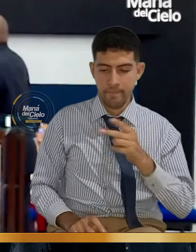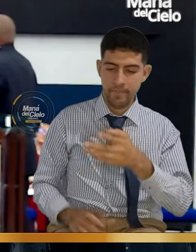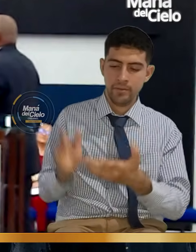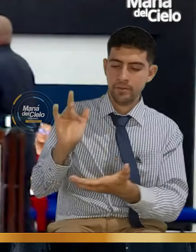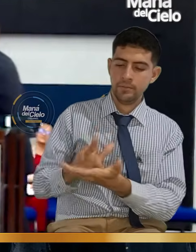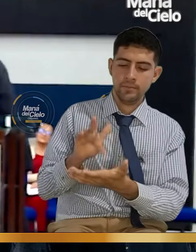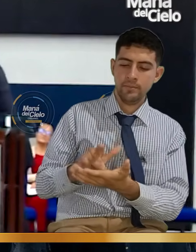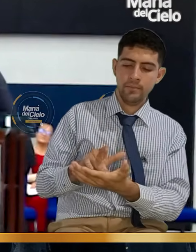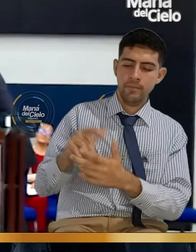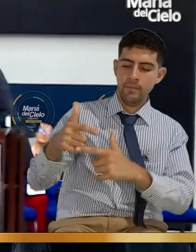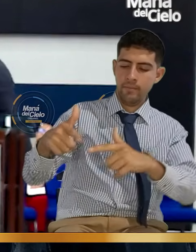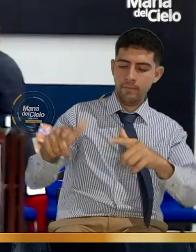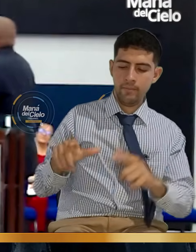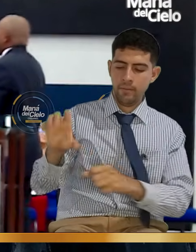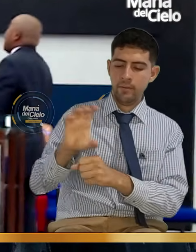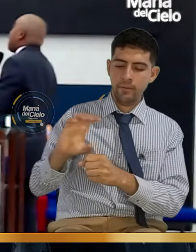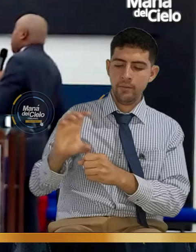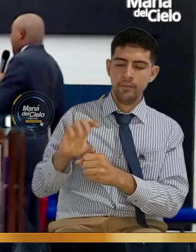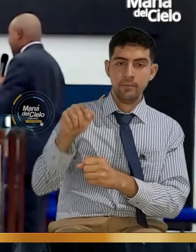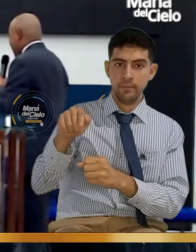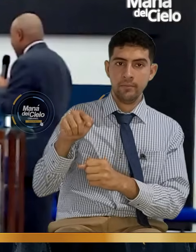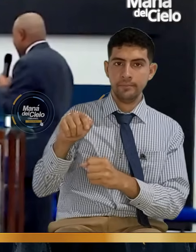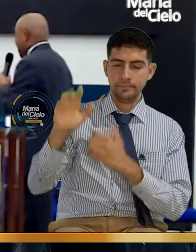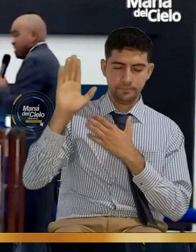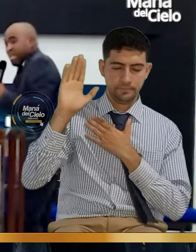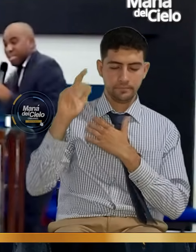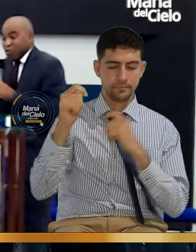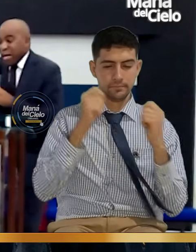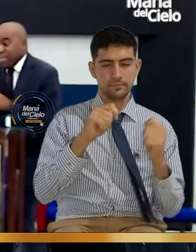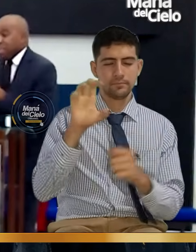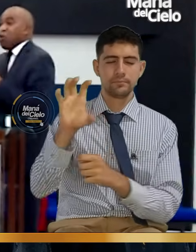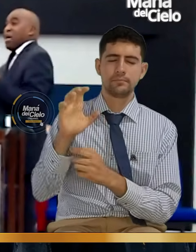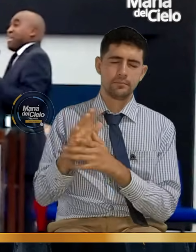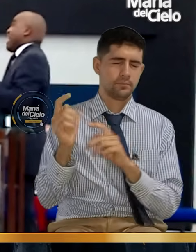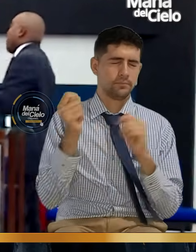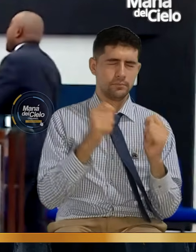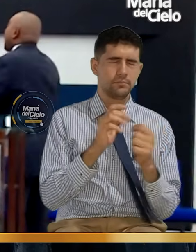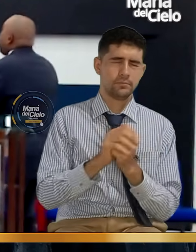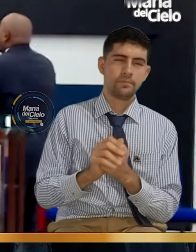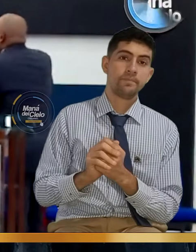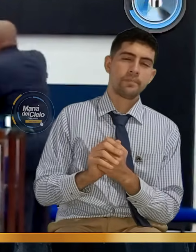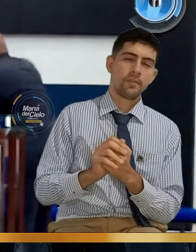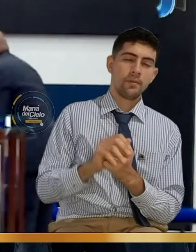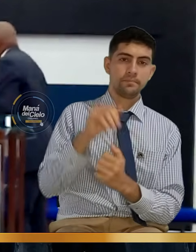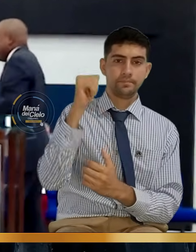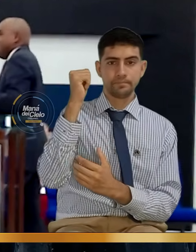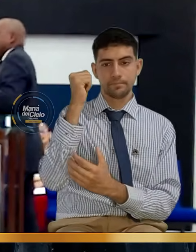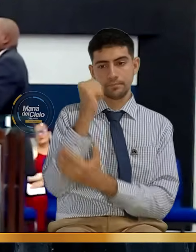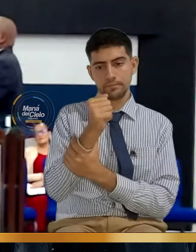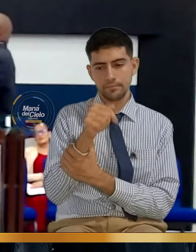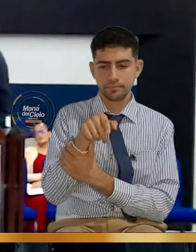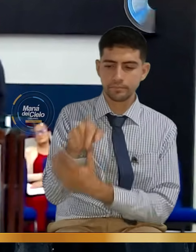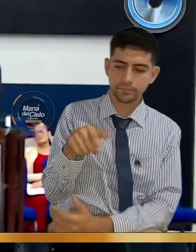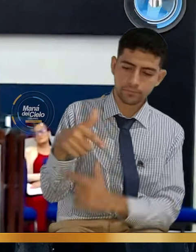llegaba al desierto, abría un pozo y salía agua. Y la escritura dice, no cualquier agua, agua viva.